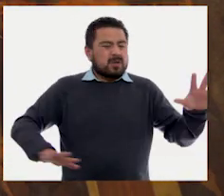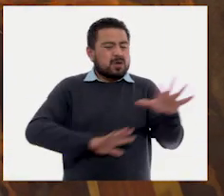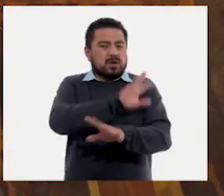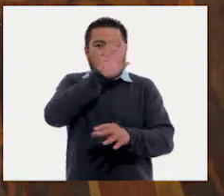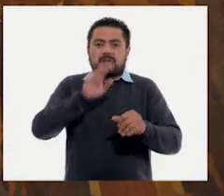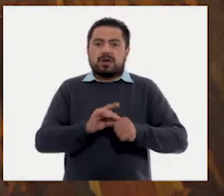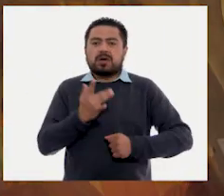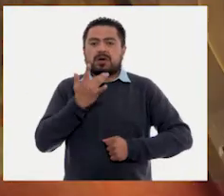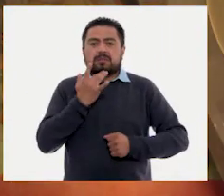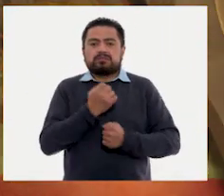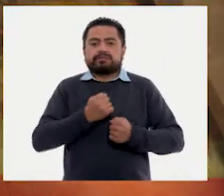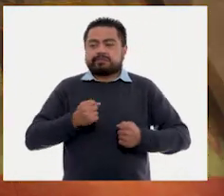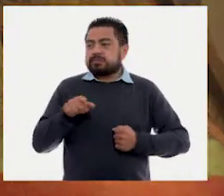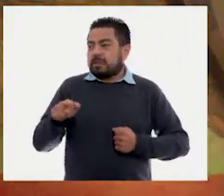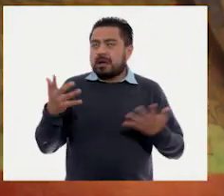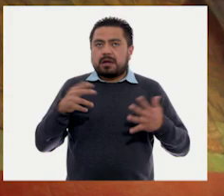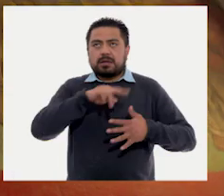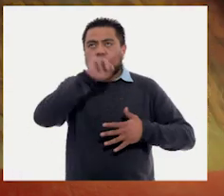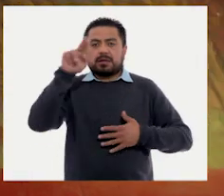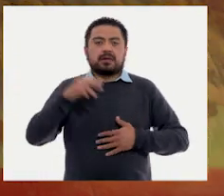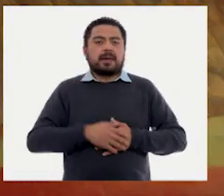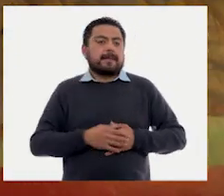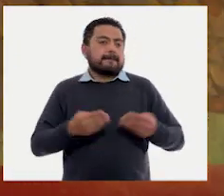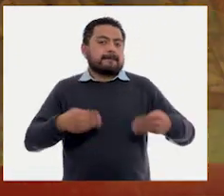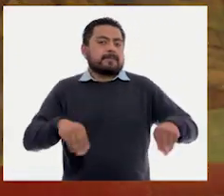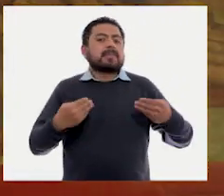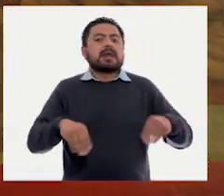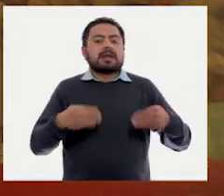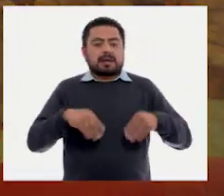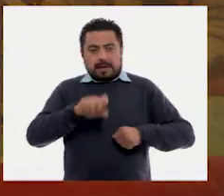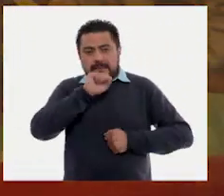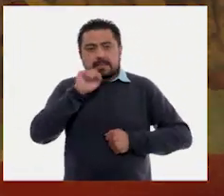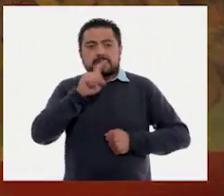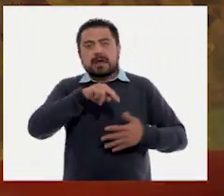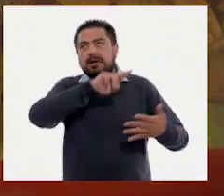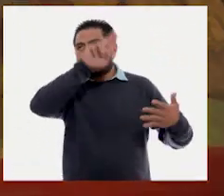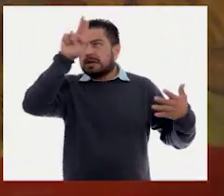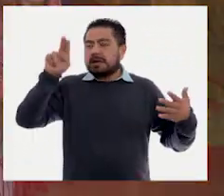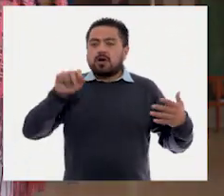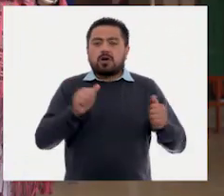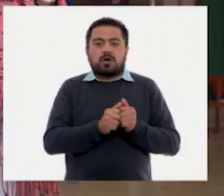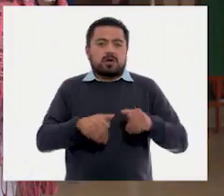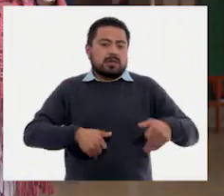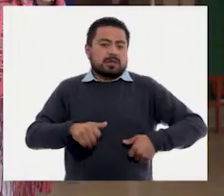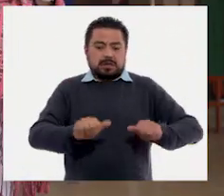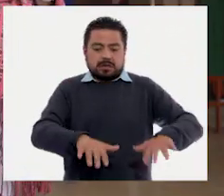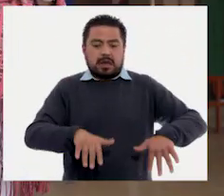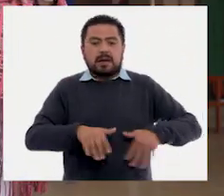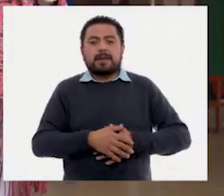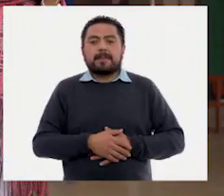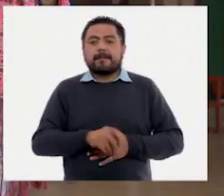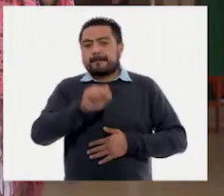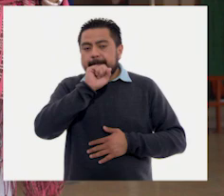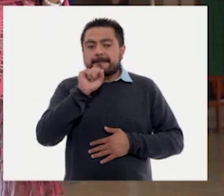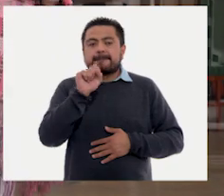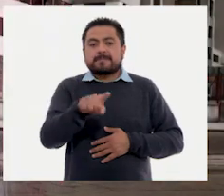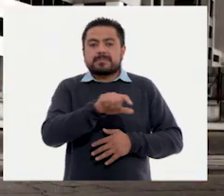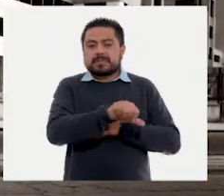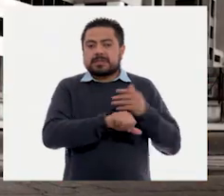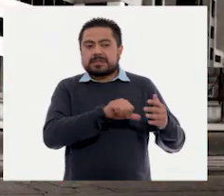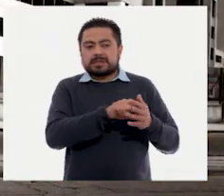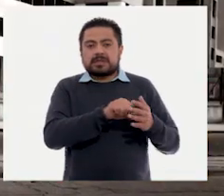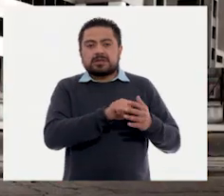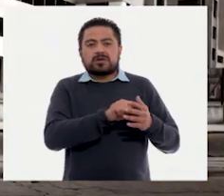Diego Rivera, el Mercado de Eduardo Rodríguez, también pintado con murales y con un teatro, y por supuesto, el Centro